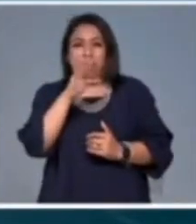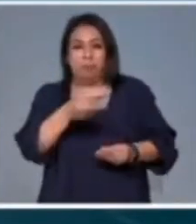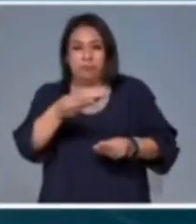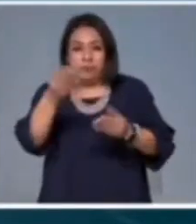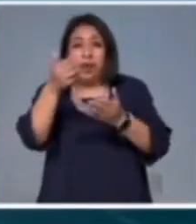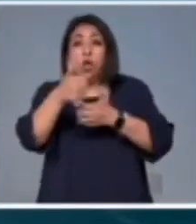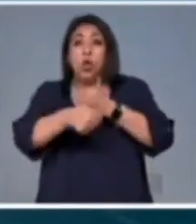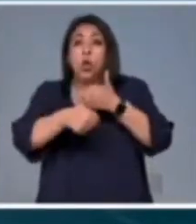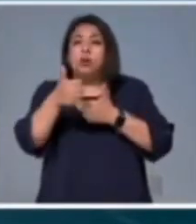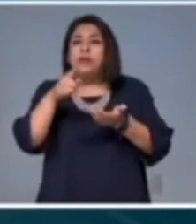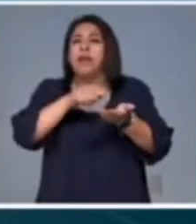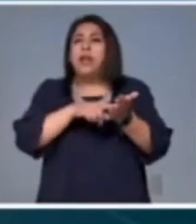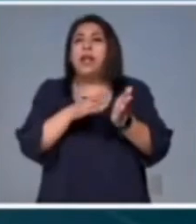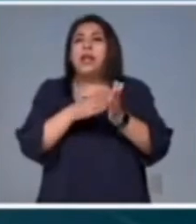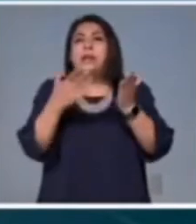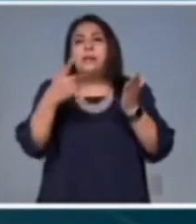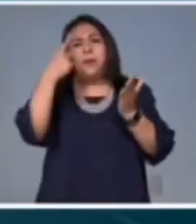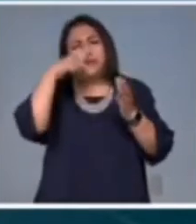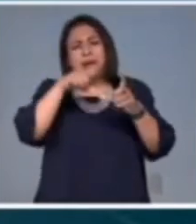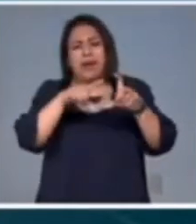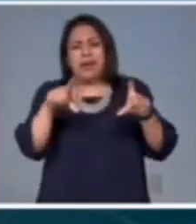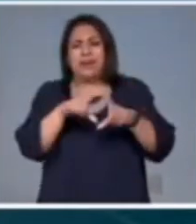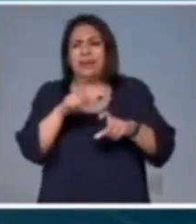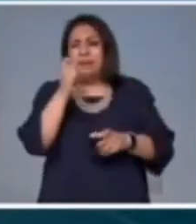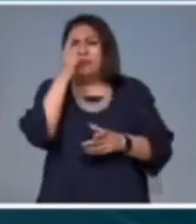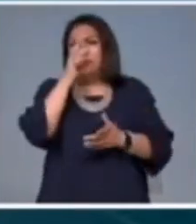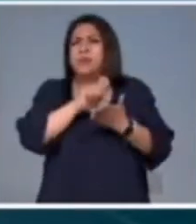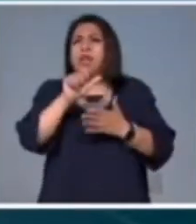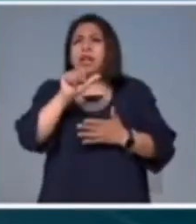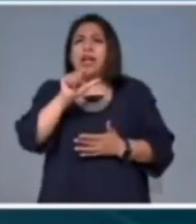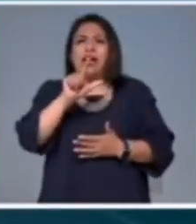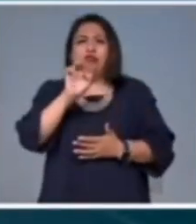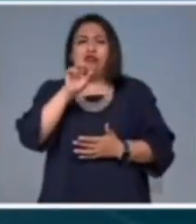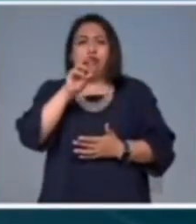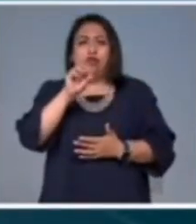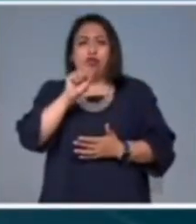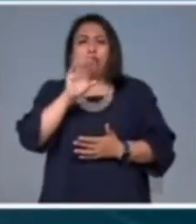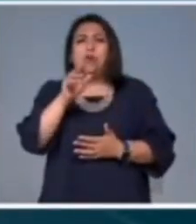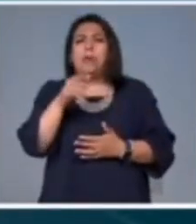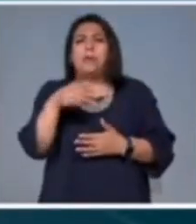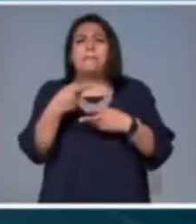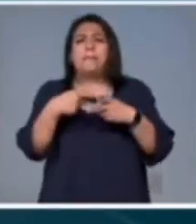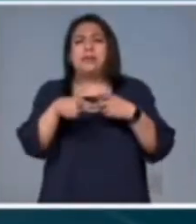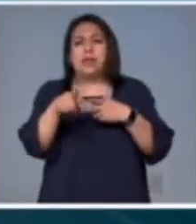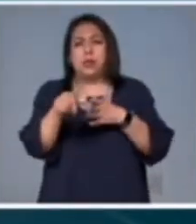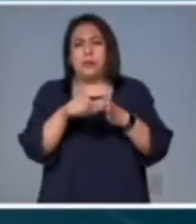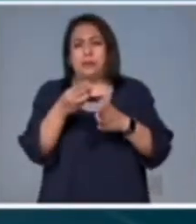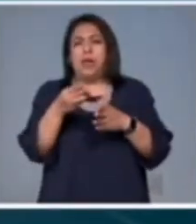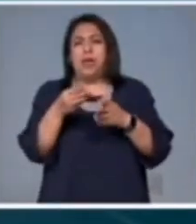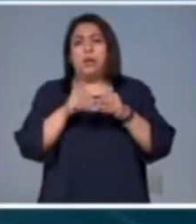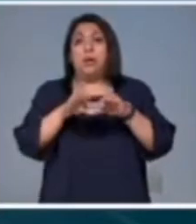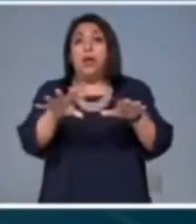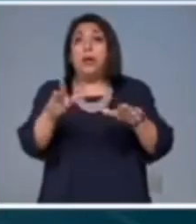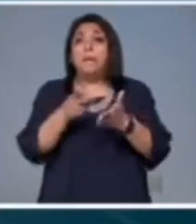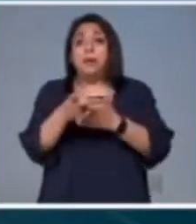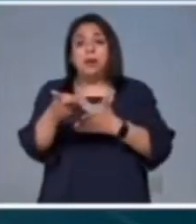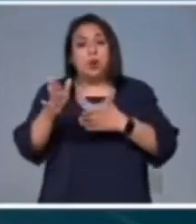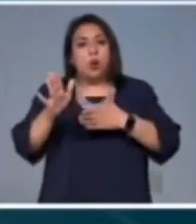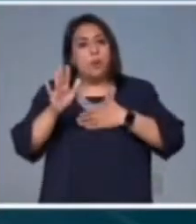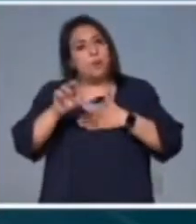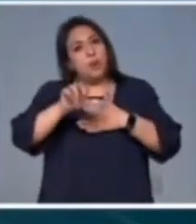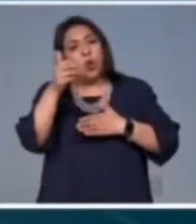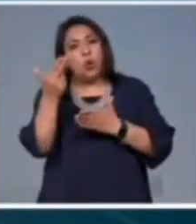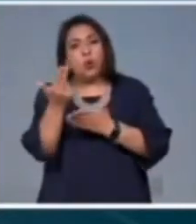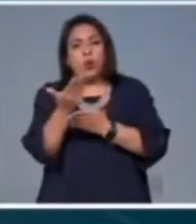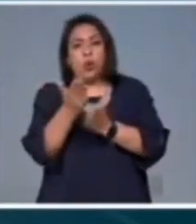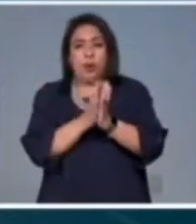concurso pertenecen a un libro que hizo para un texto de Alfonso Ochoa y que saldrá a principios de mayo. El premio lo compromete a hacer otro libro